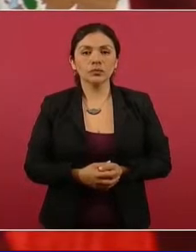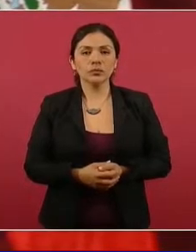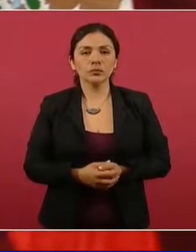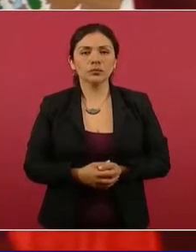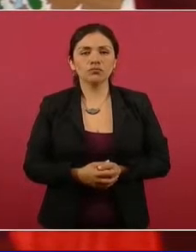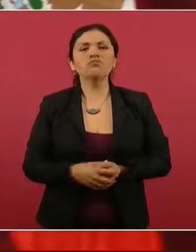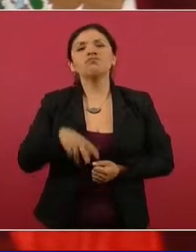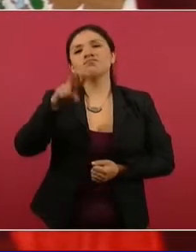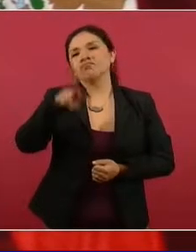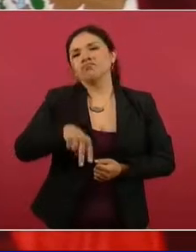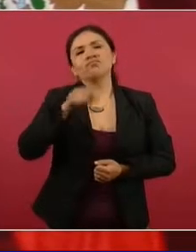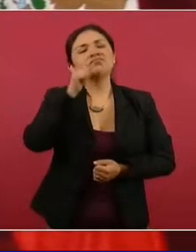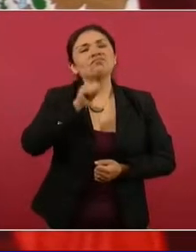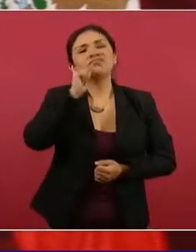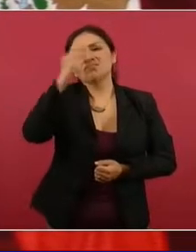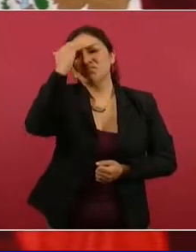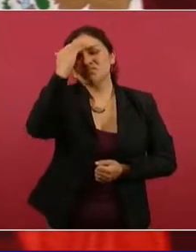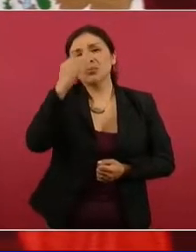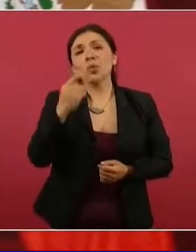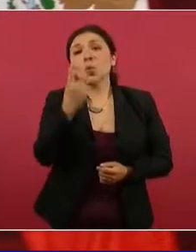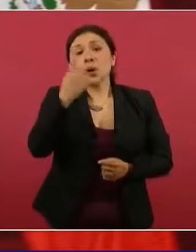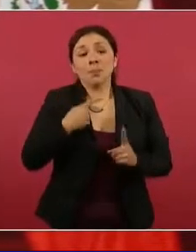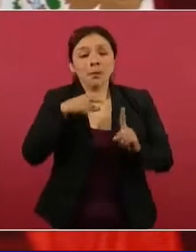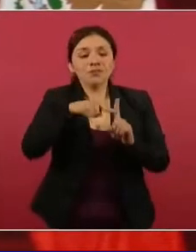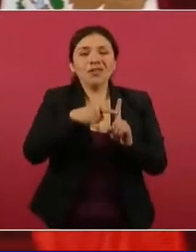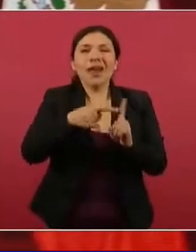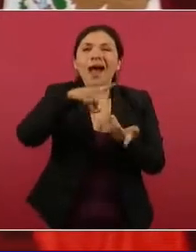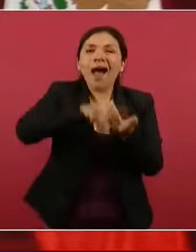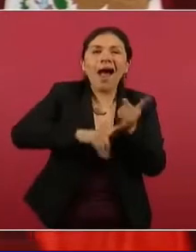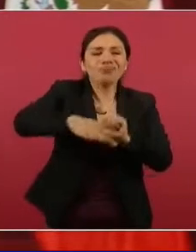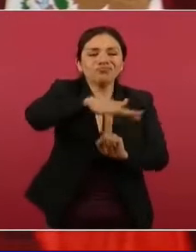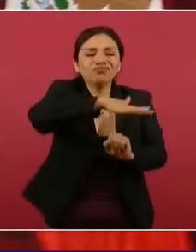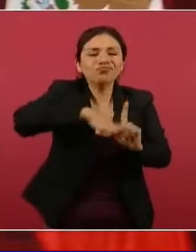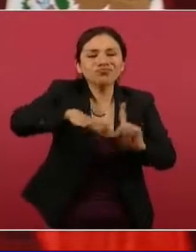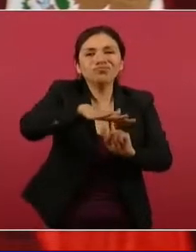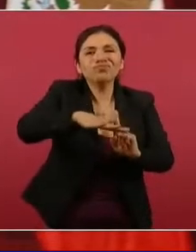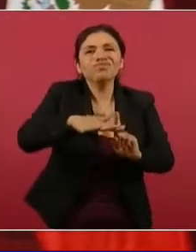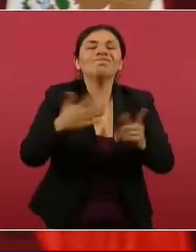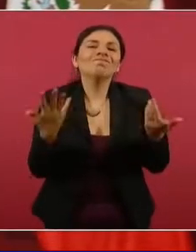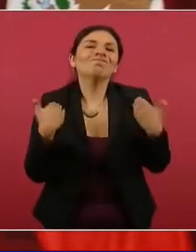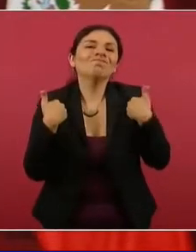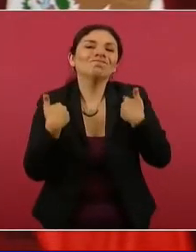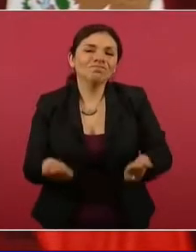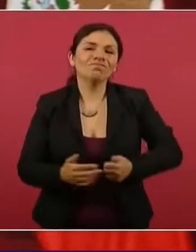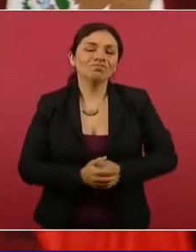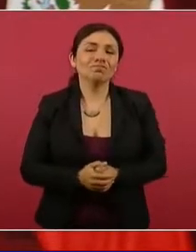su circunstancia. Nada más que también decía que si